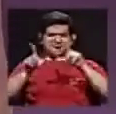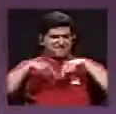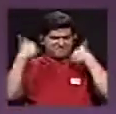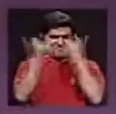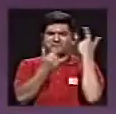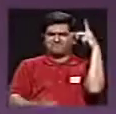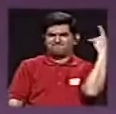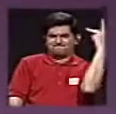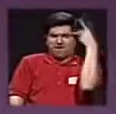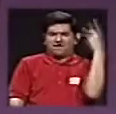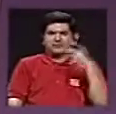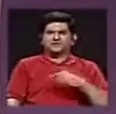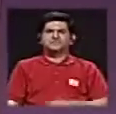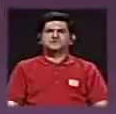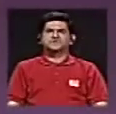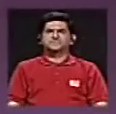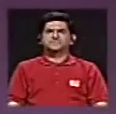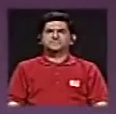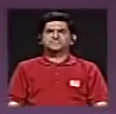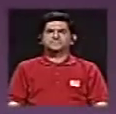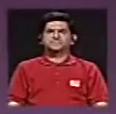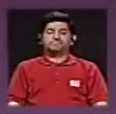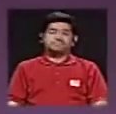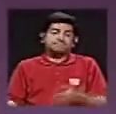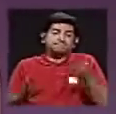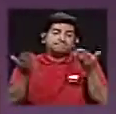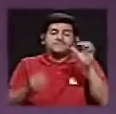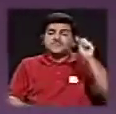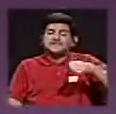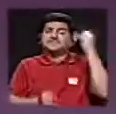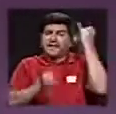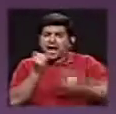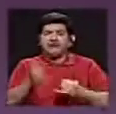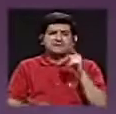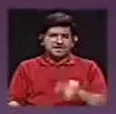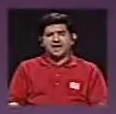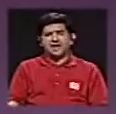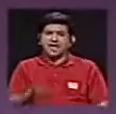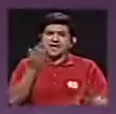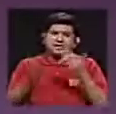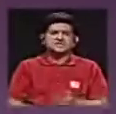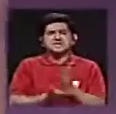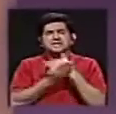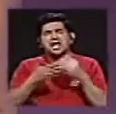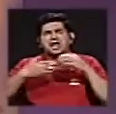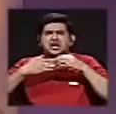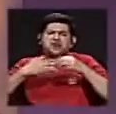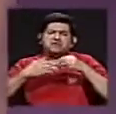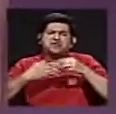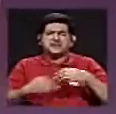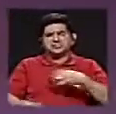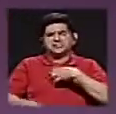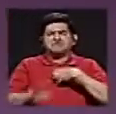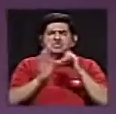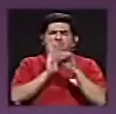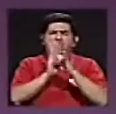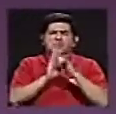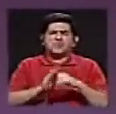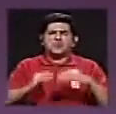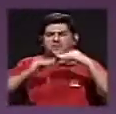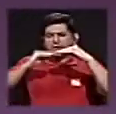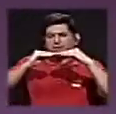políticas que pues sí que terminan de poniendo un poquito de su identidad que